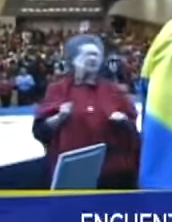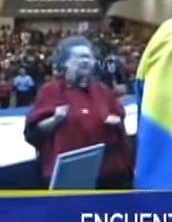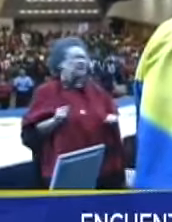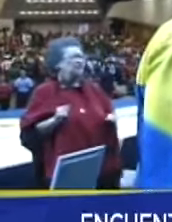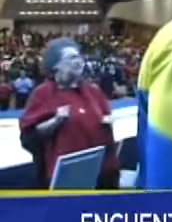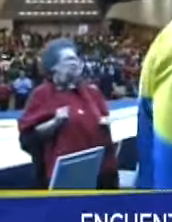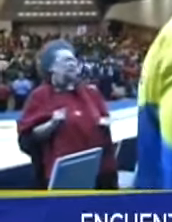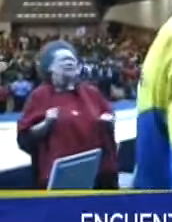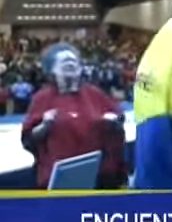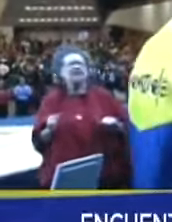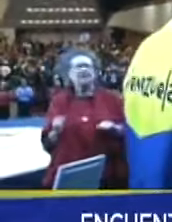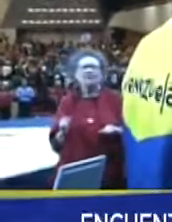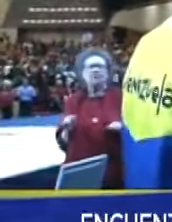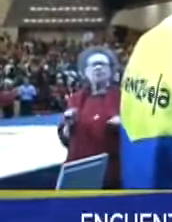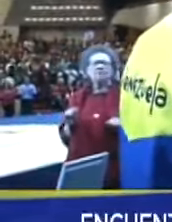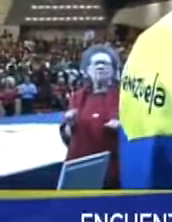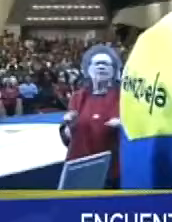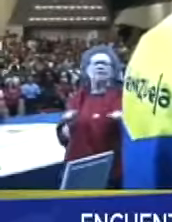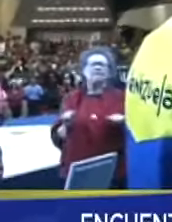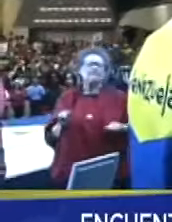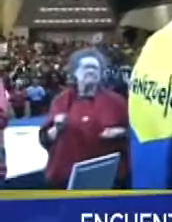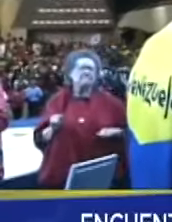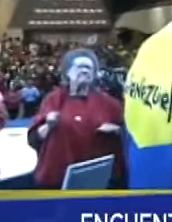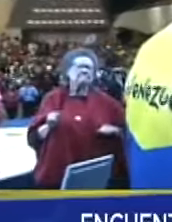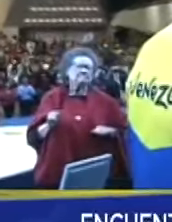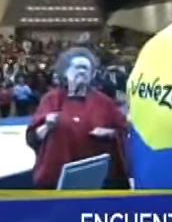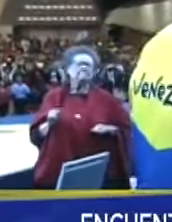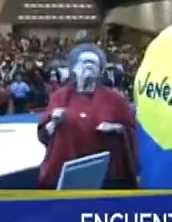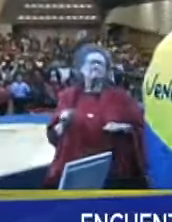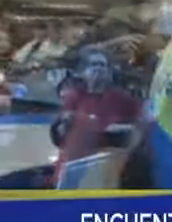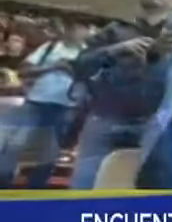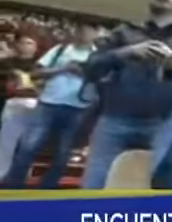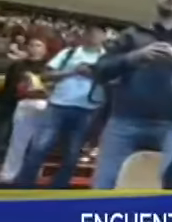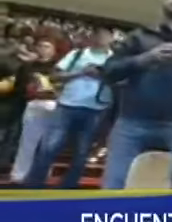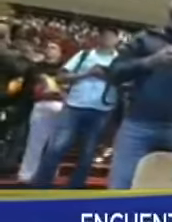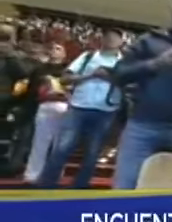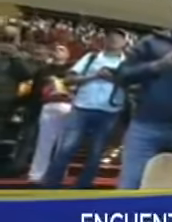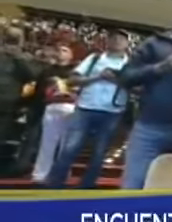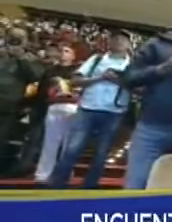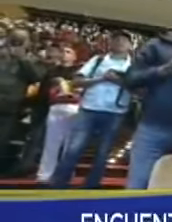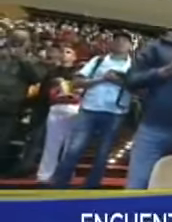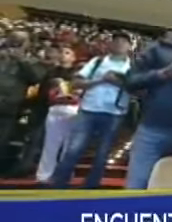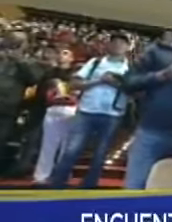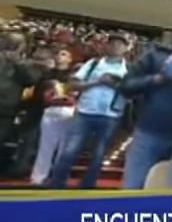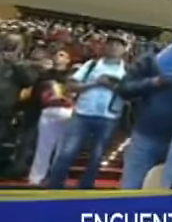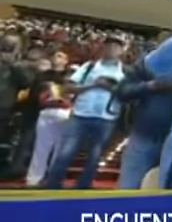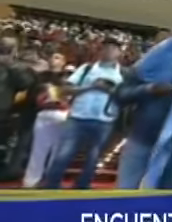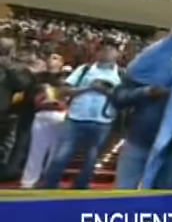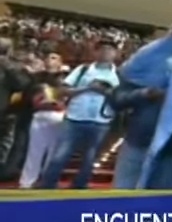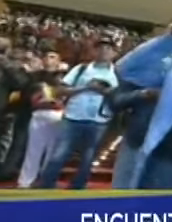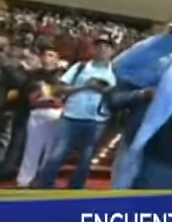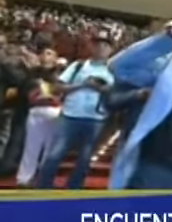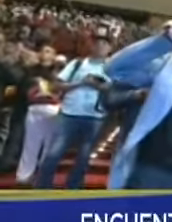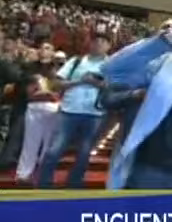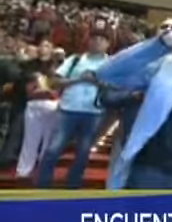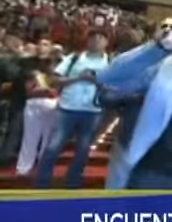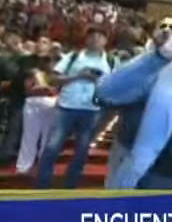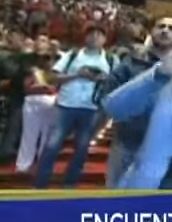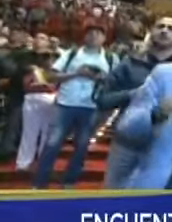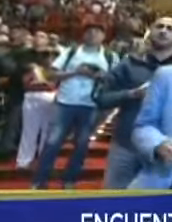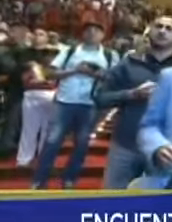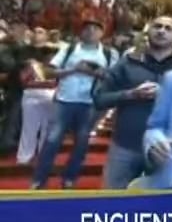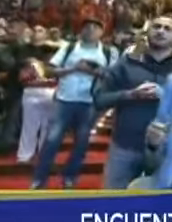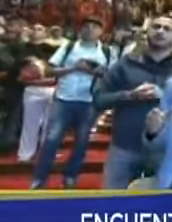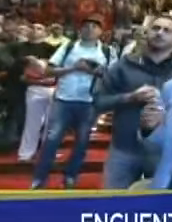puerta en el Valle del Mocoy. Yo no me quedo en la casa, pues al combate me